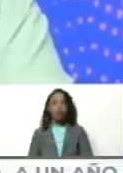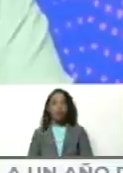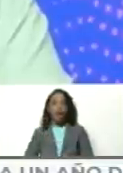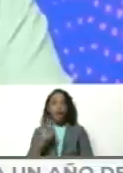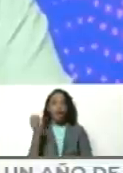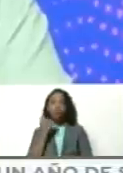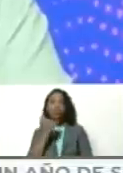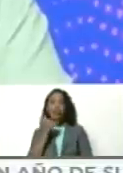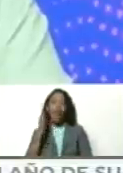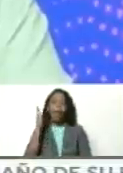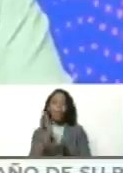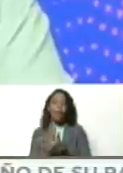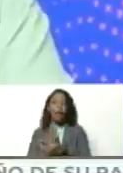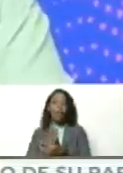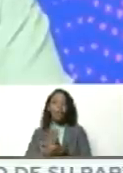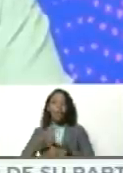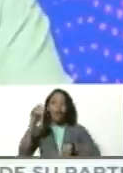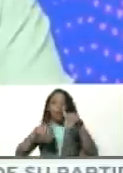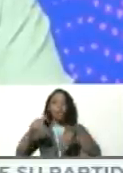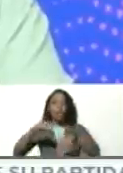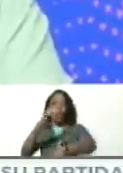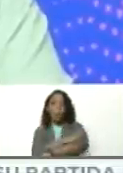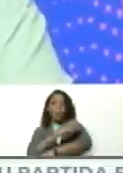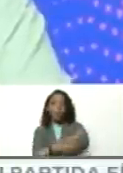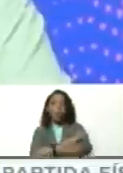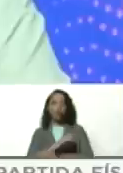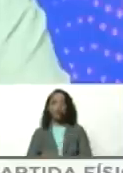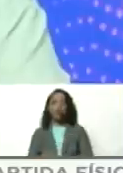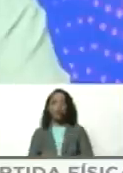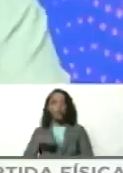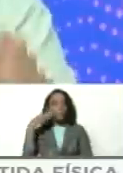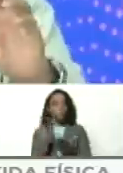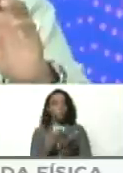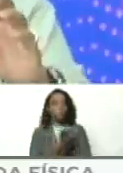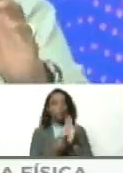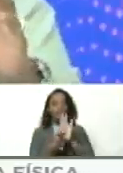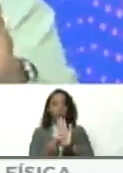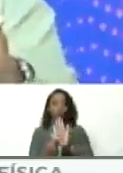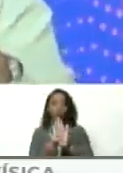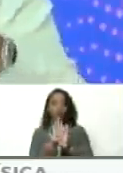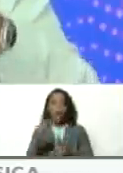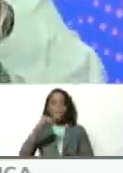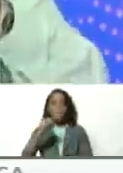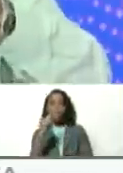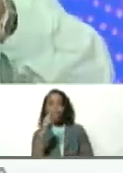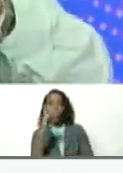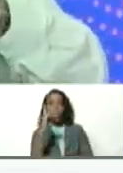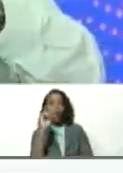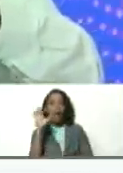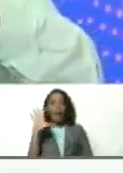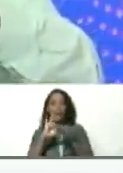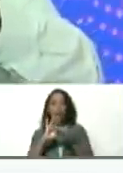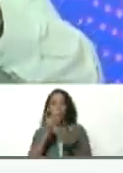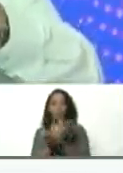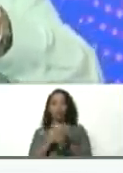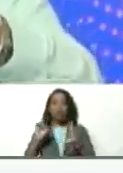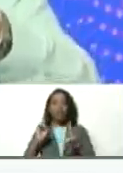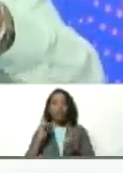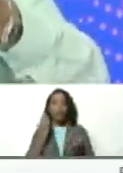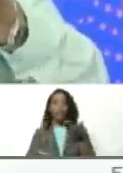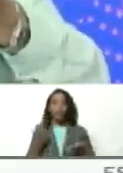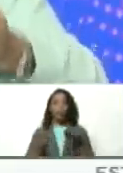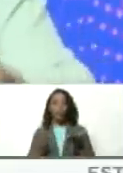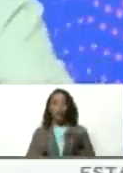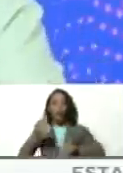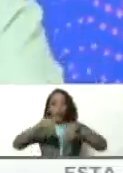casi la mitad del voto opositor. Se demostró que la MUT y la Alianza Democrática están parejitos